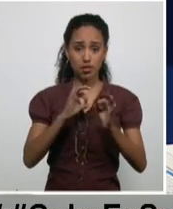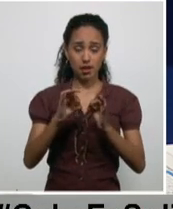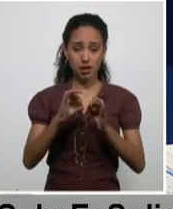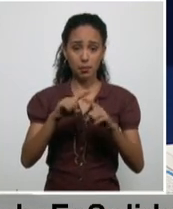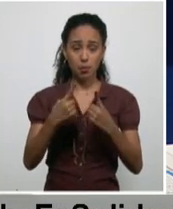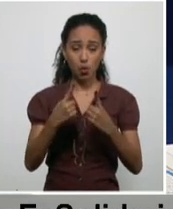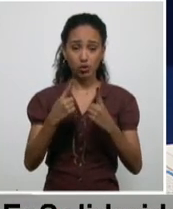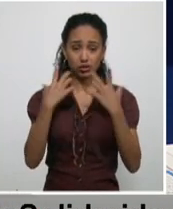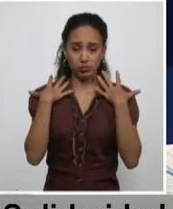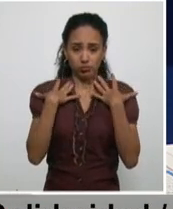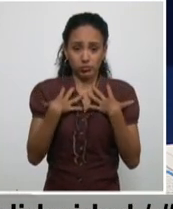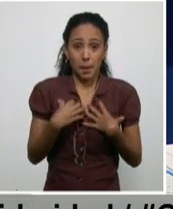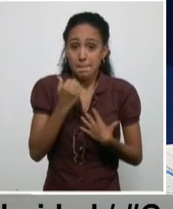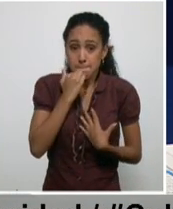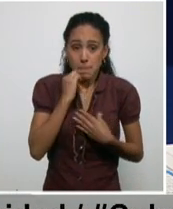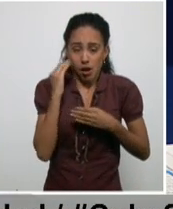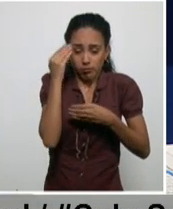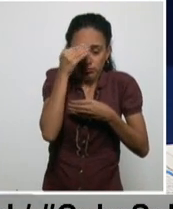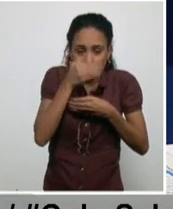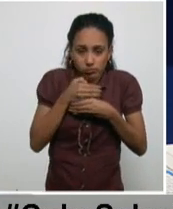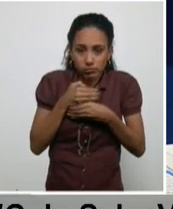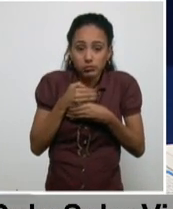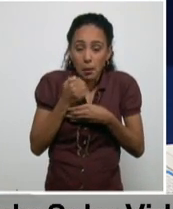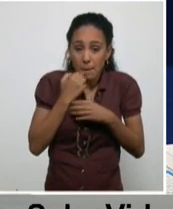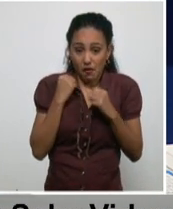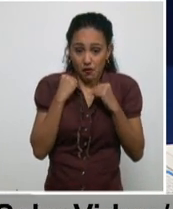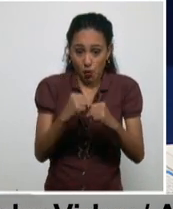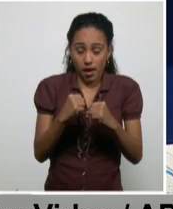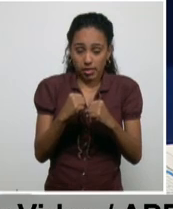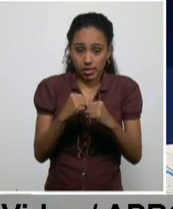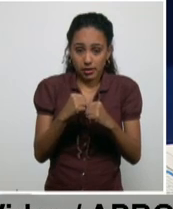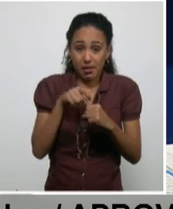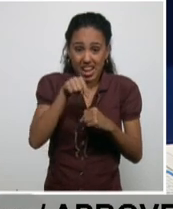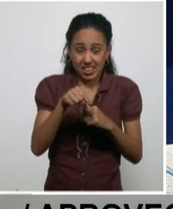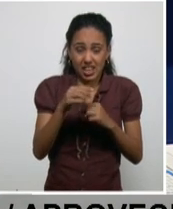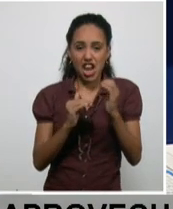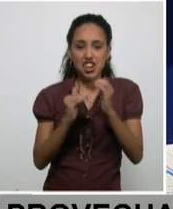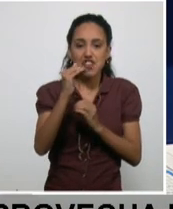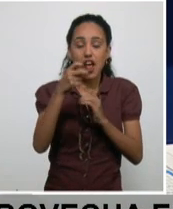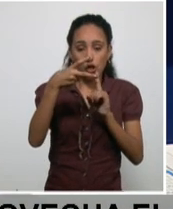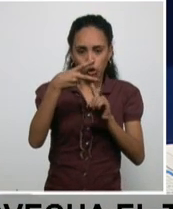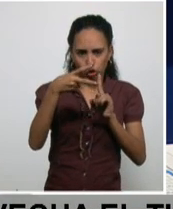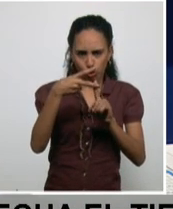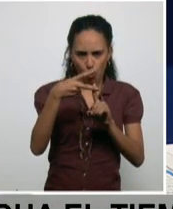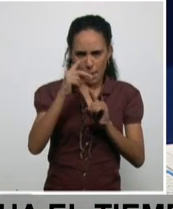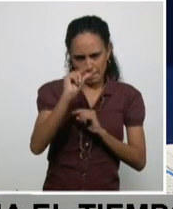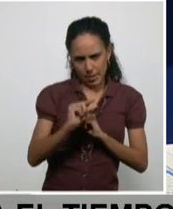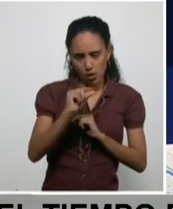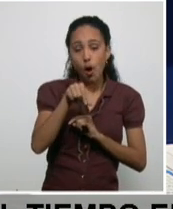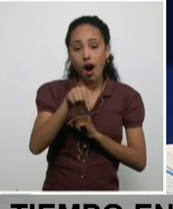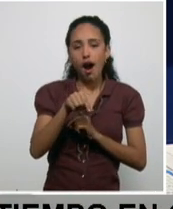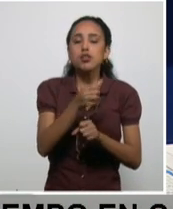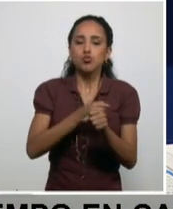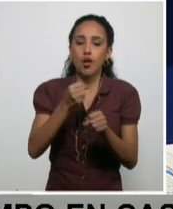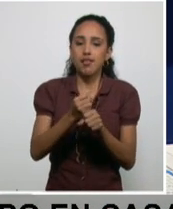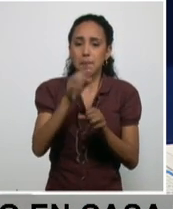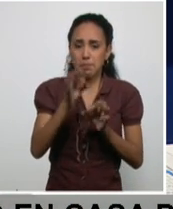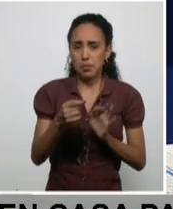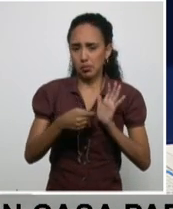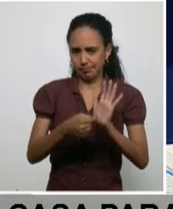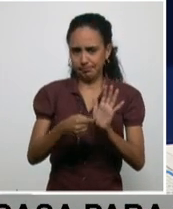todavía más herméticos, claro. Y para este, que es un nivel 2, pues se utilizan esos medios que están. Pero